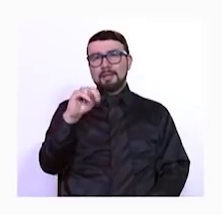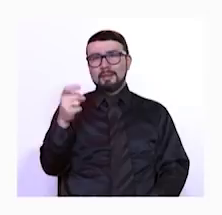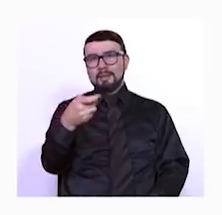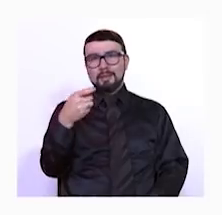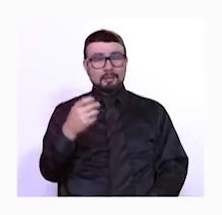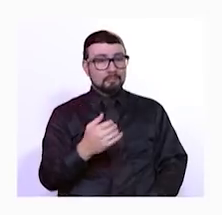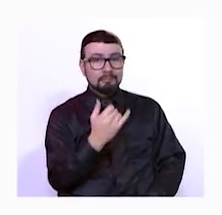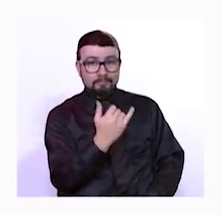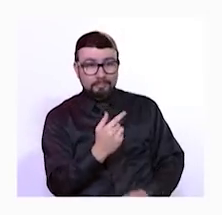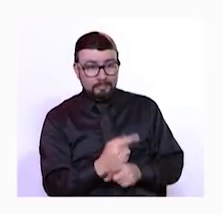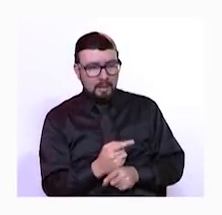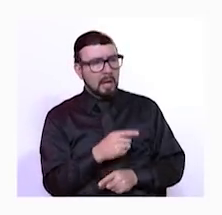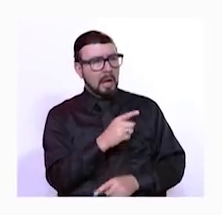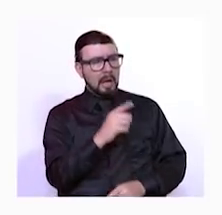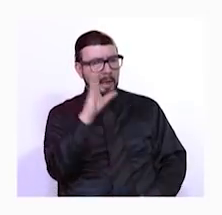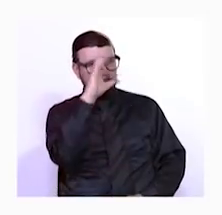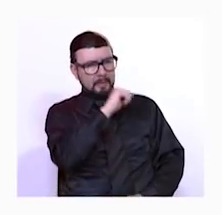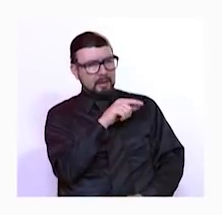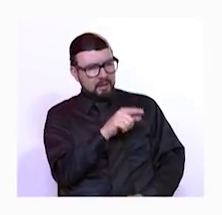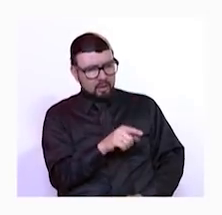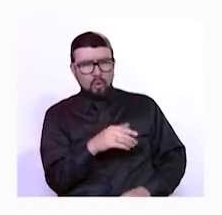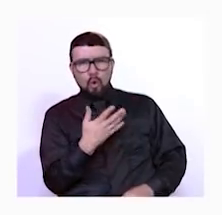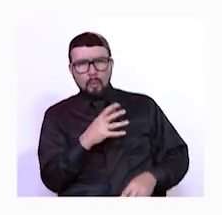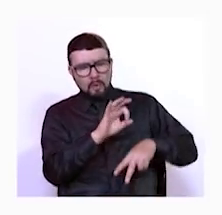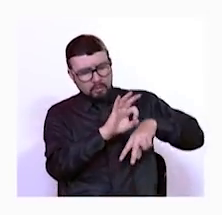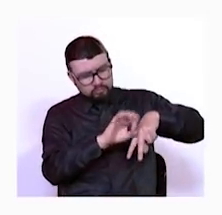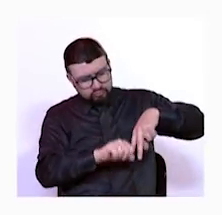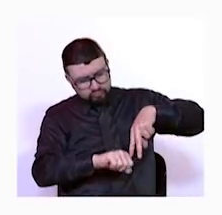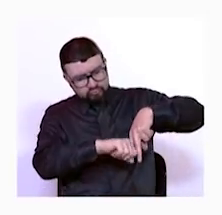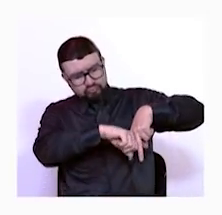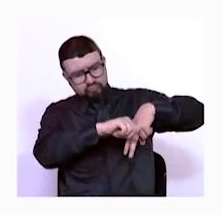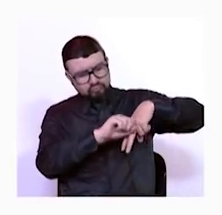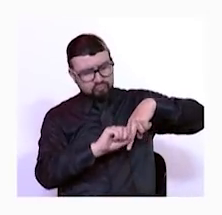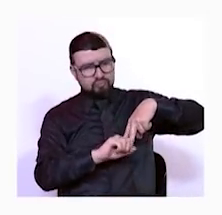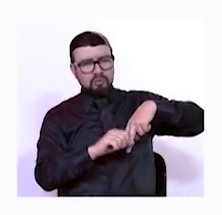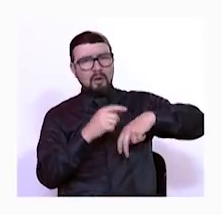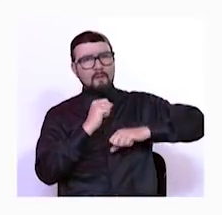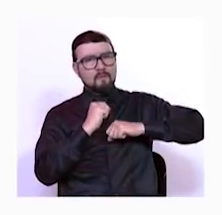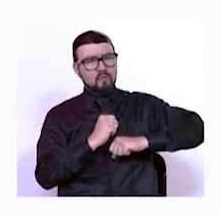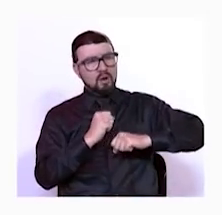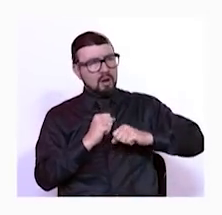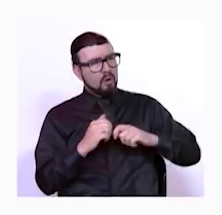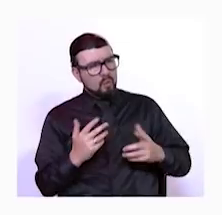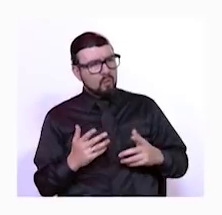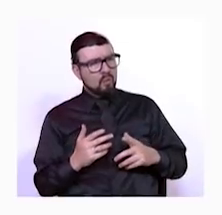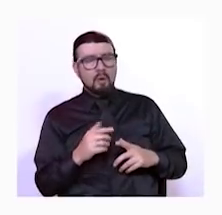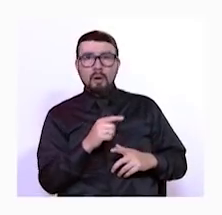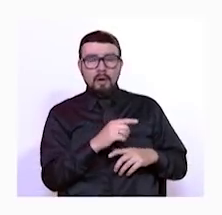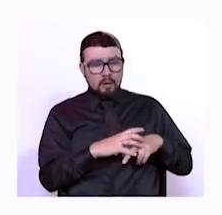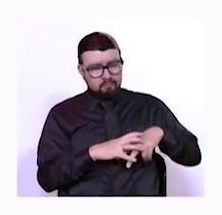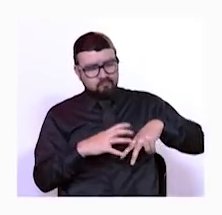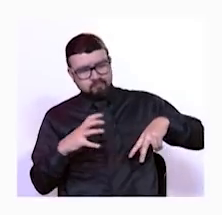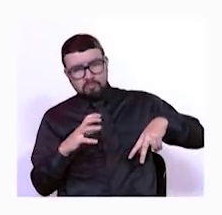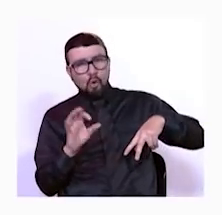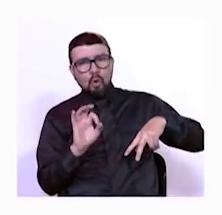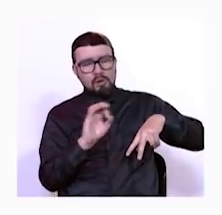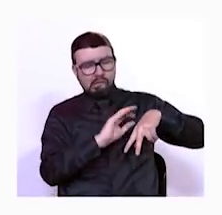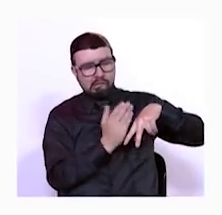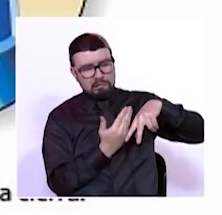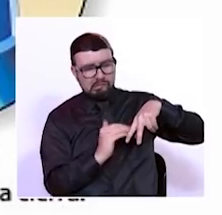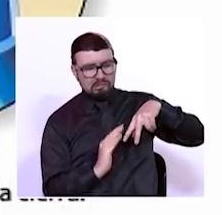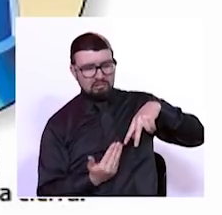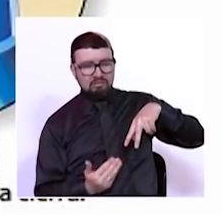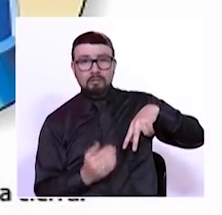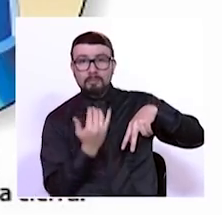inferiores, que nos va a mostrar la calidad, el grosor, la amplitud y el deformamiento que